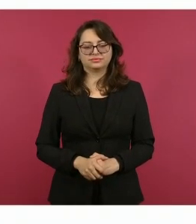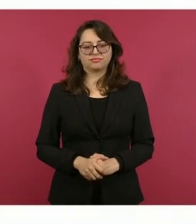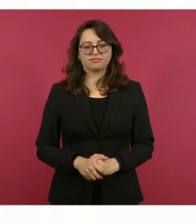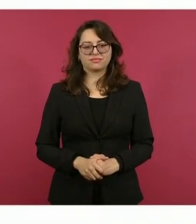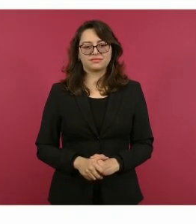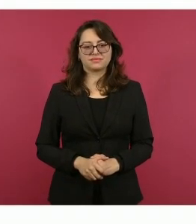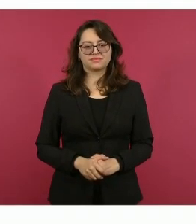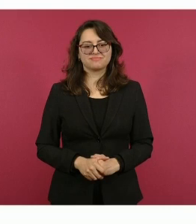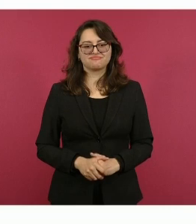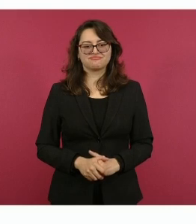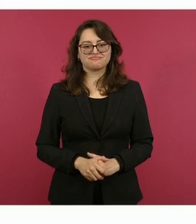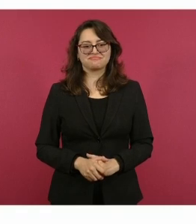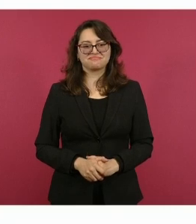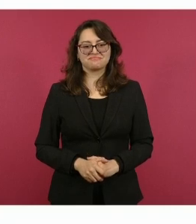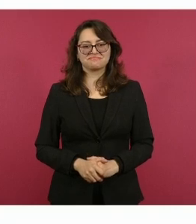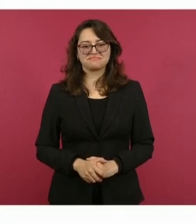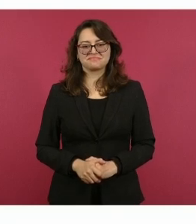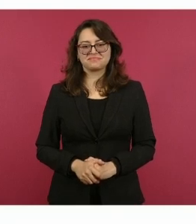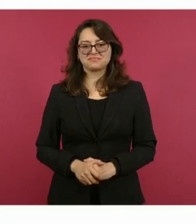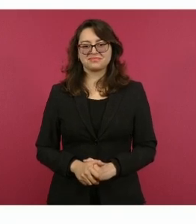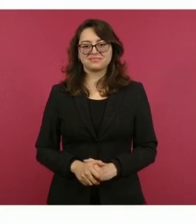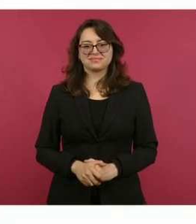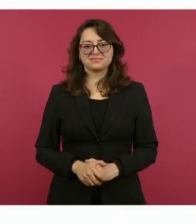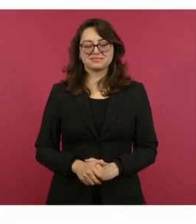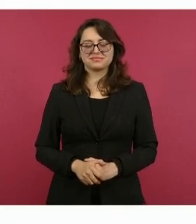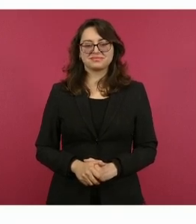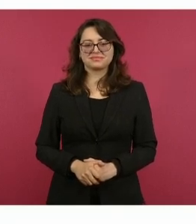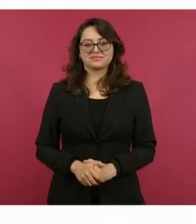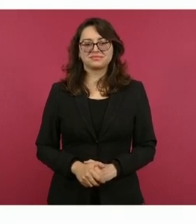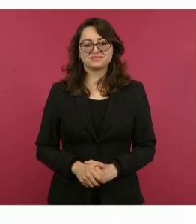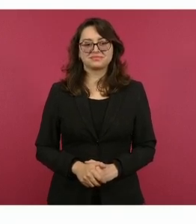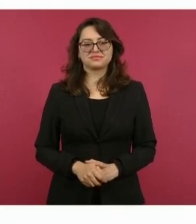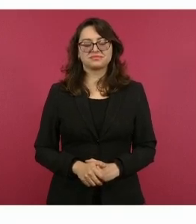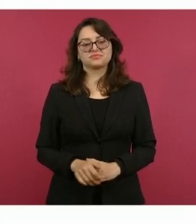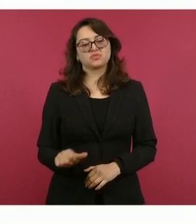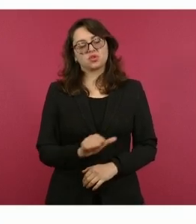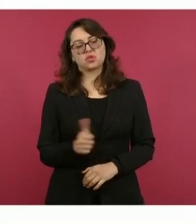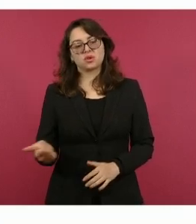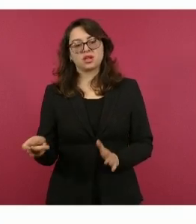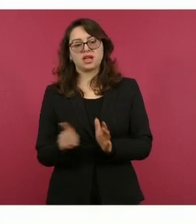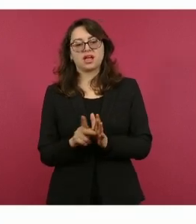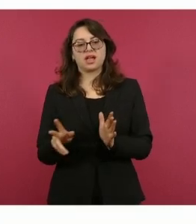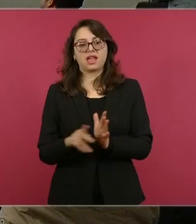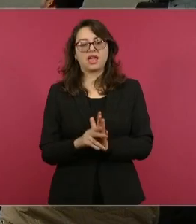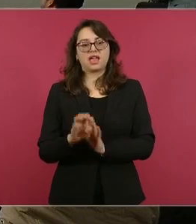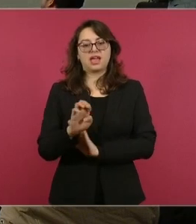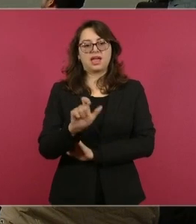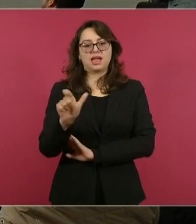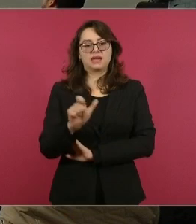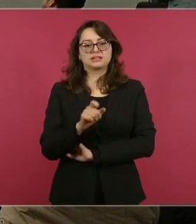Pero ahí está lo de los fideicomisos. A ver, Excelsior.